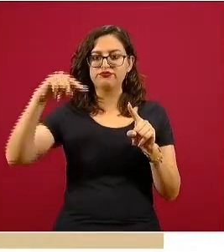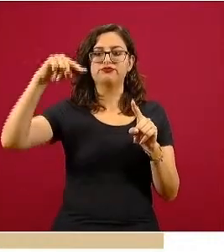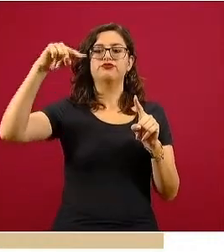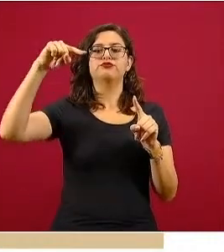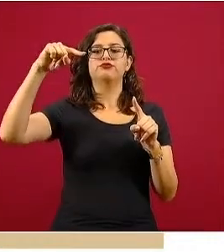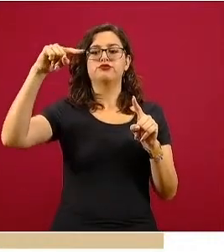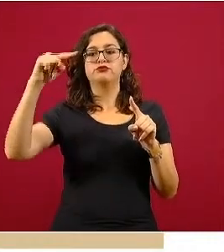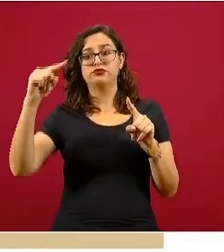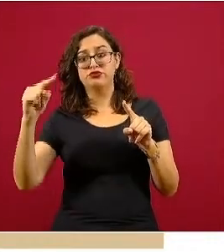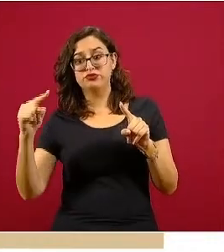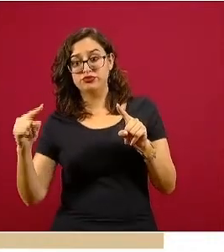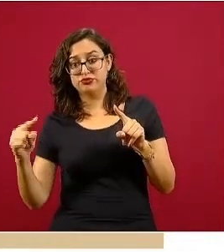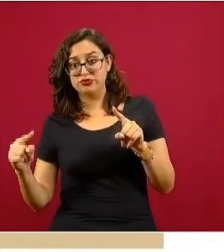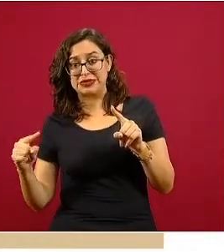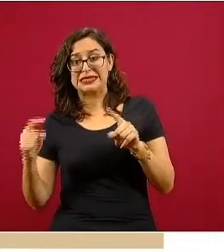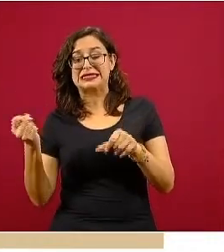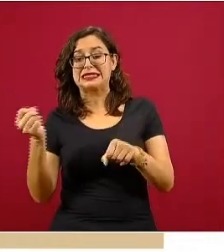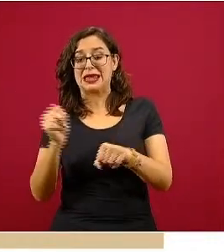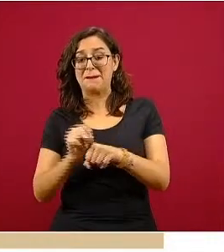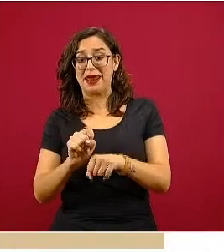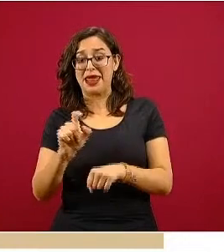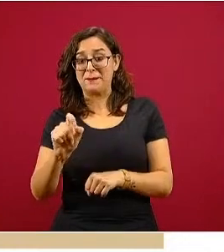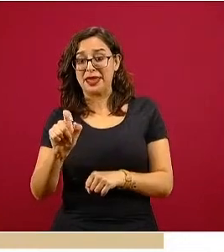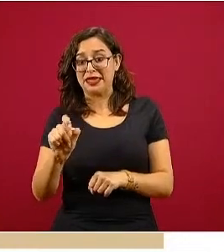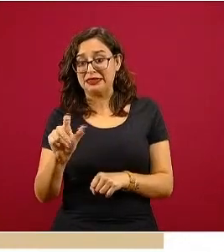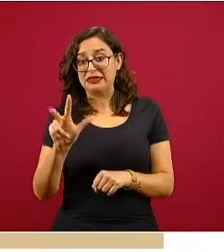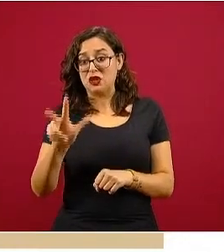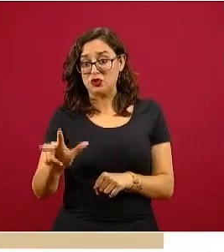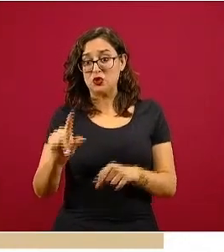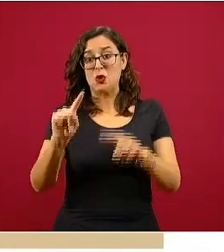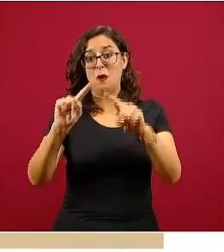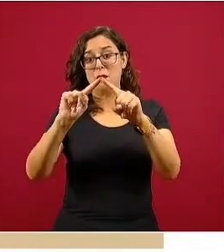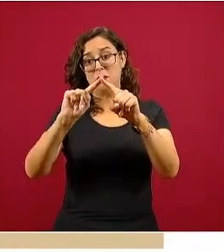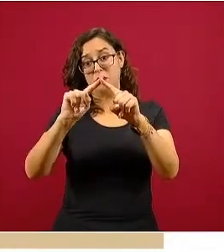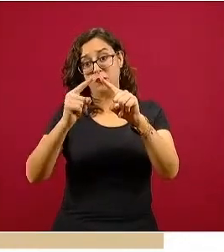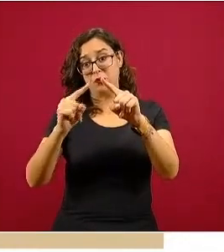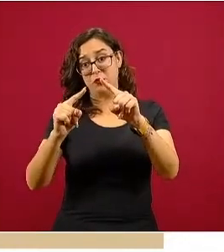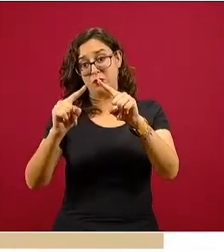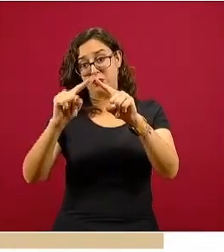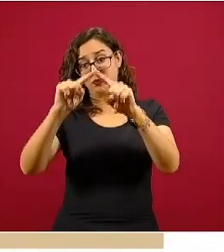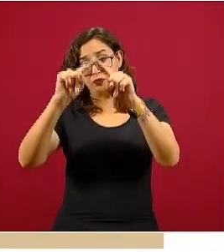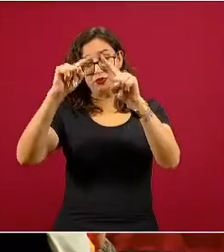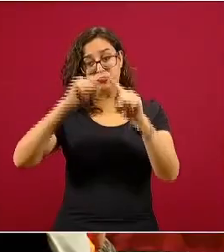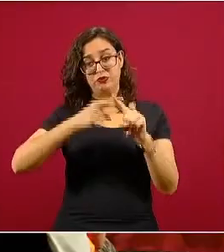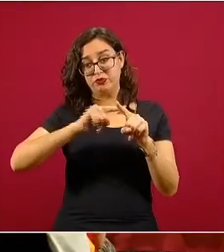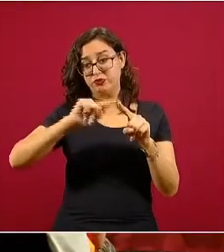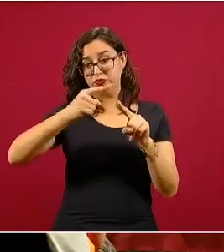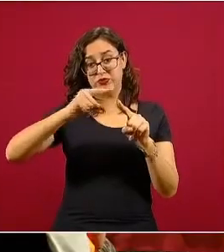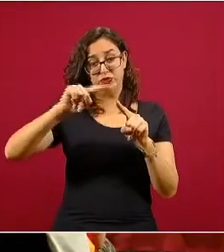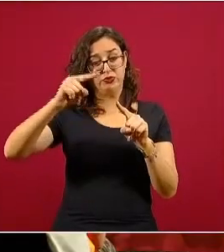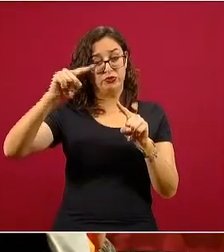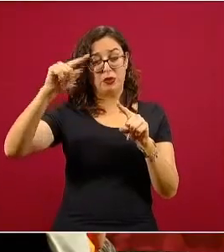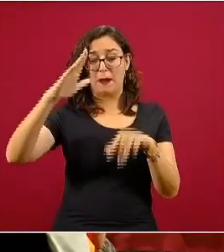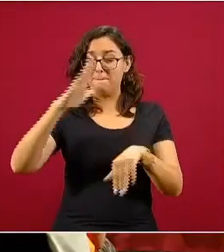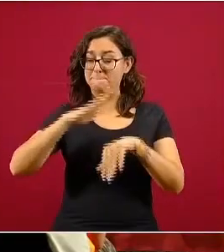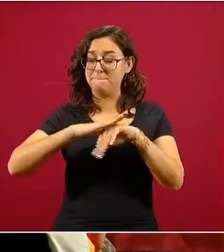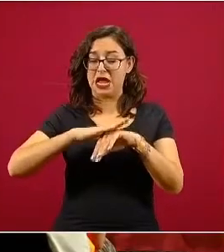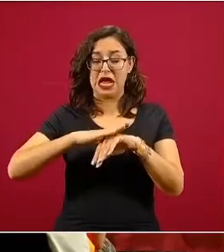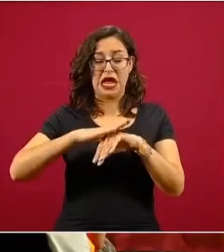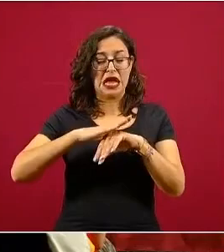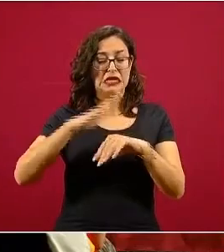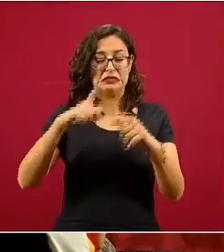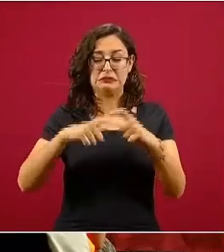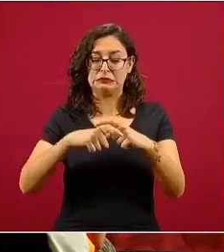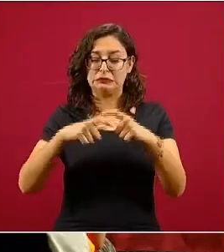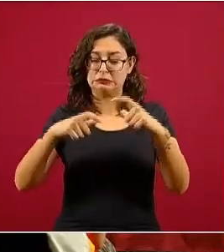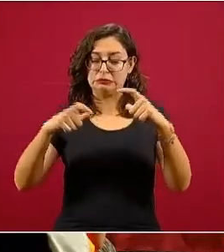oscilante, inclusive en la semana 28, teniendo todavía un pico más alto, que podría ser el más elevado que hasta el